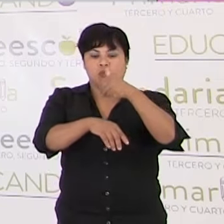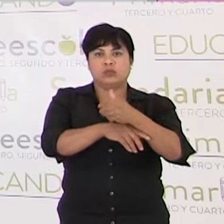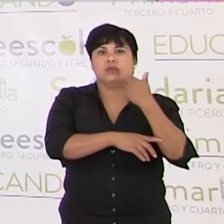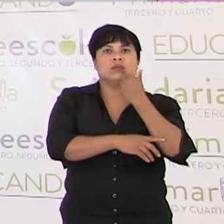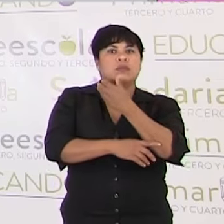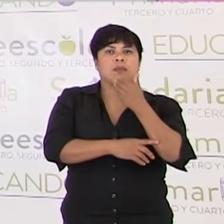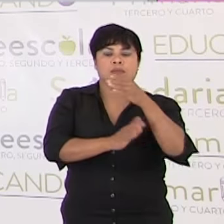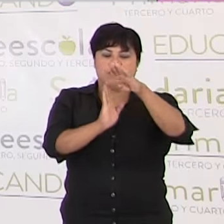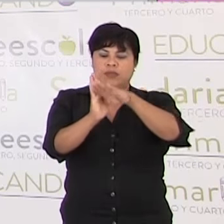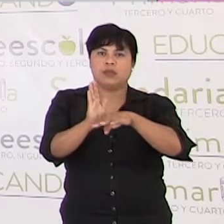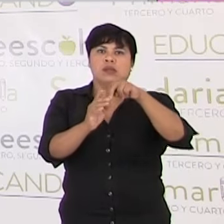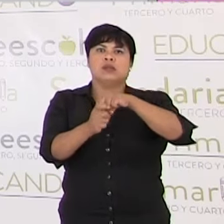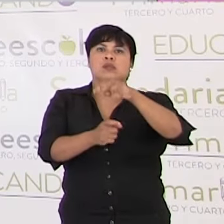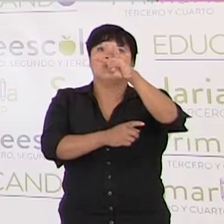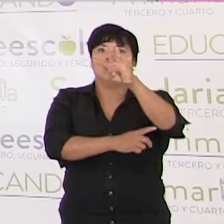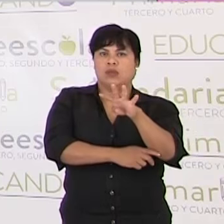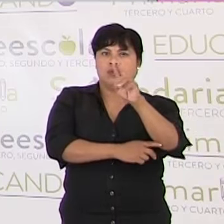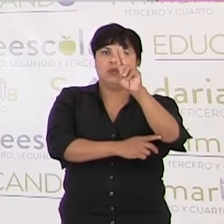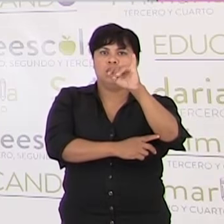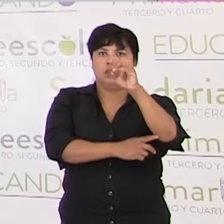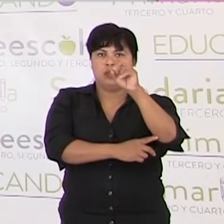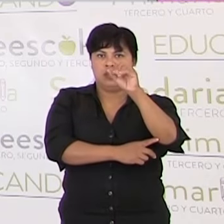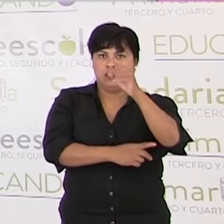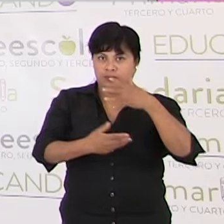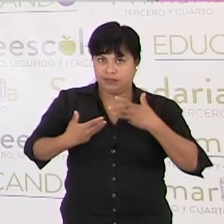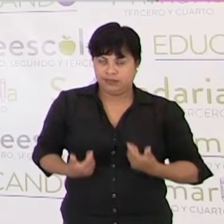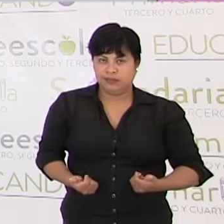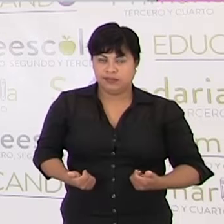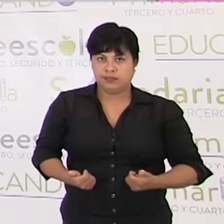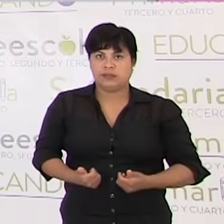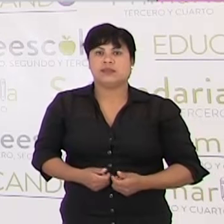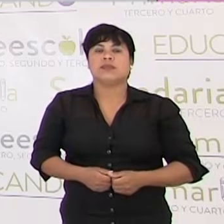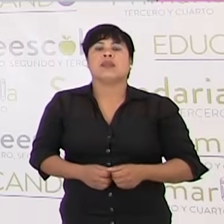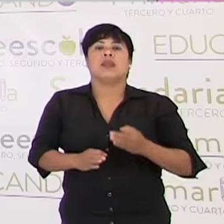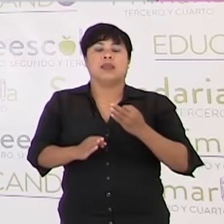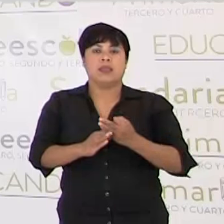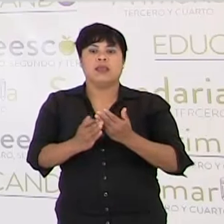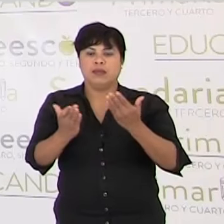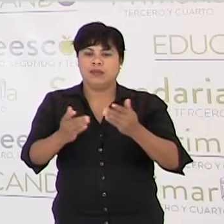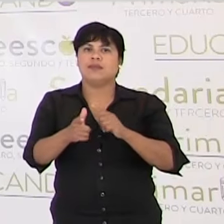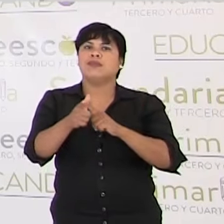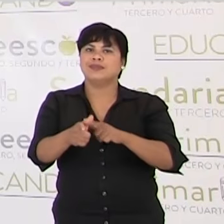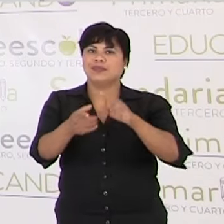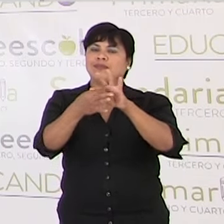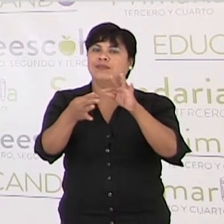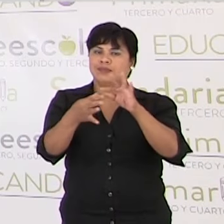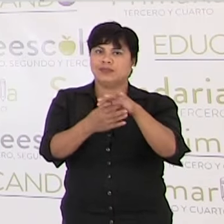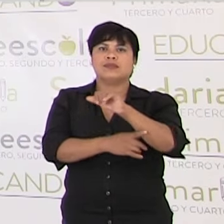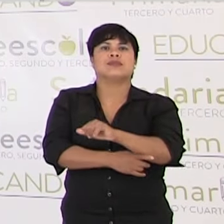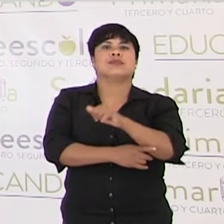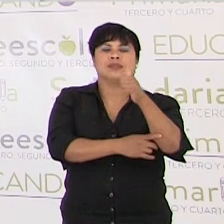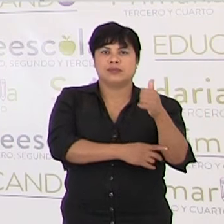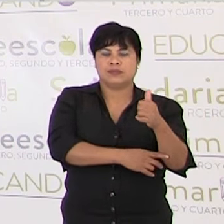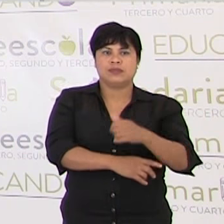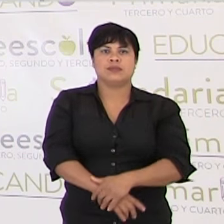cualquiera disminuido en 4 unidades. ¿Se entendió? Vamos a seguir con el otro